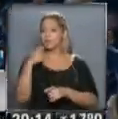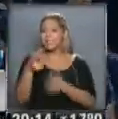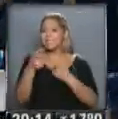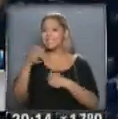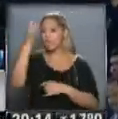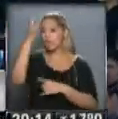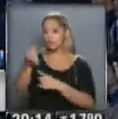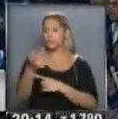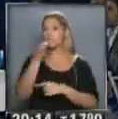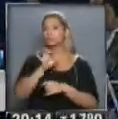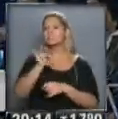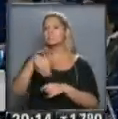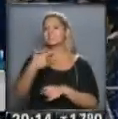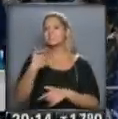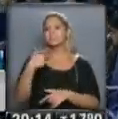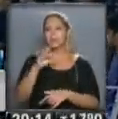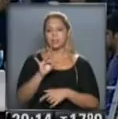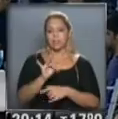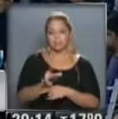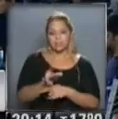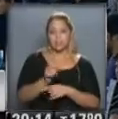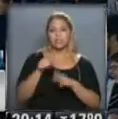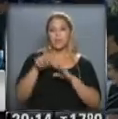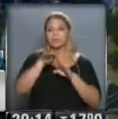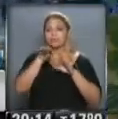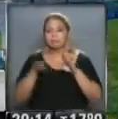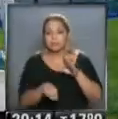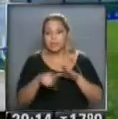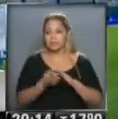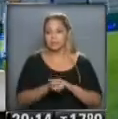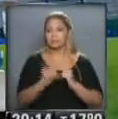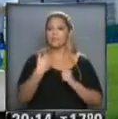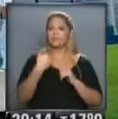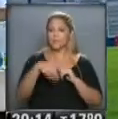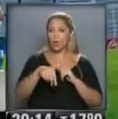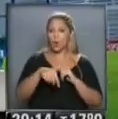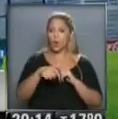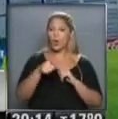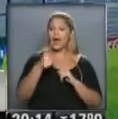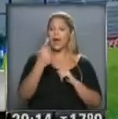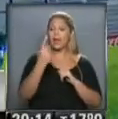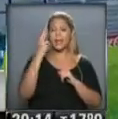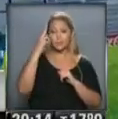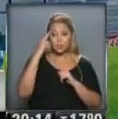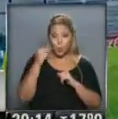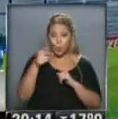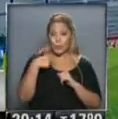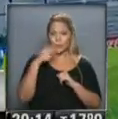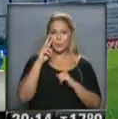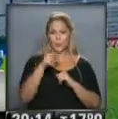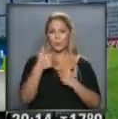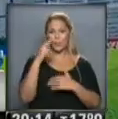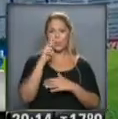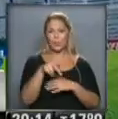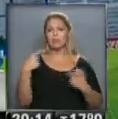Si no, se va a complicar con el tema del descenso desde las 21. Y por esta pantalla, la TV pública, usted va a poder